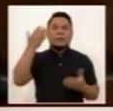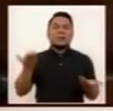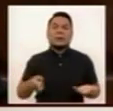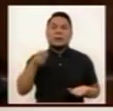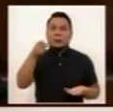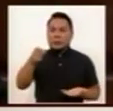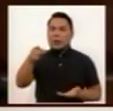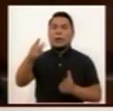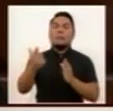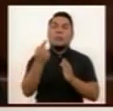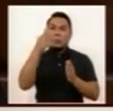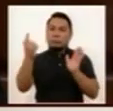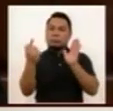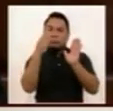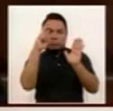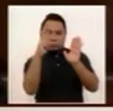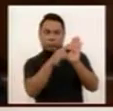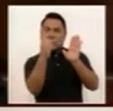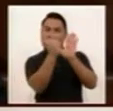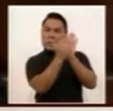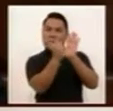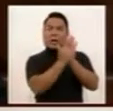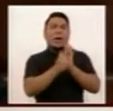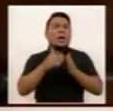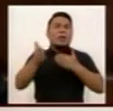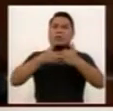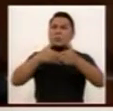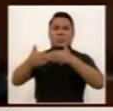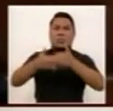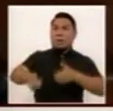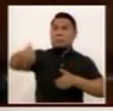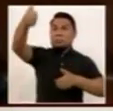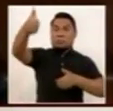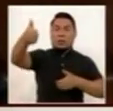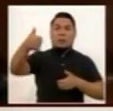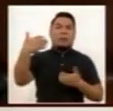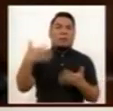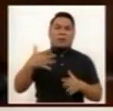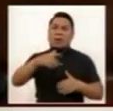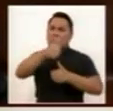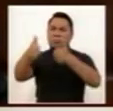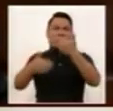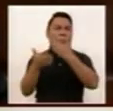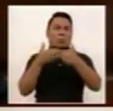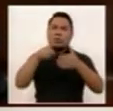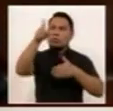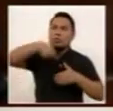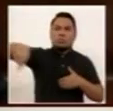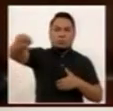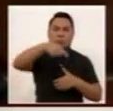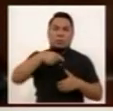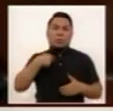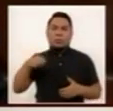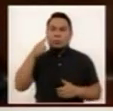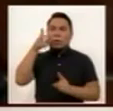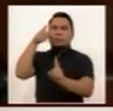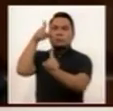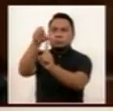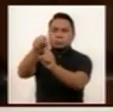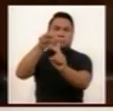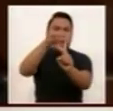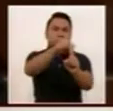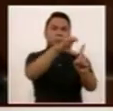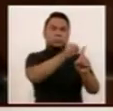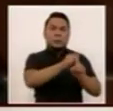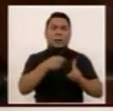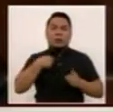ley. Vengan de donde venga y cueste lo que cueste. no va a temblarnos la mano para